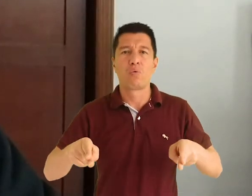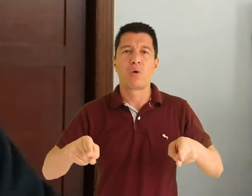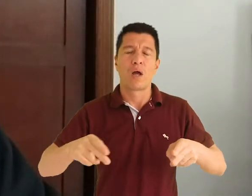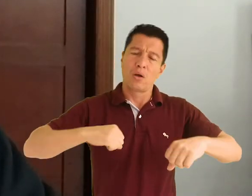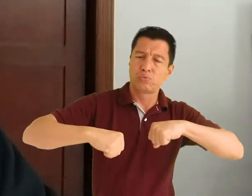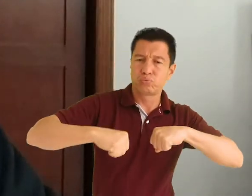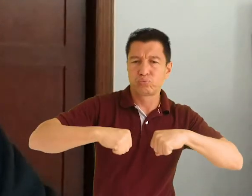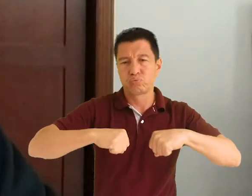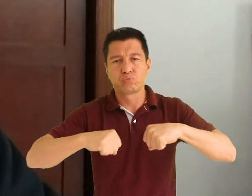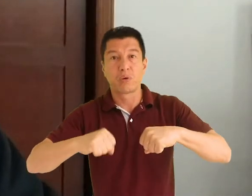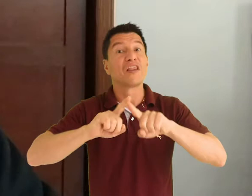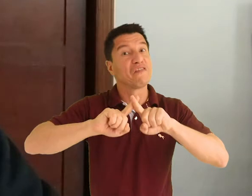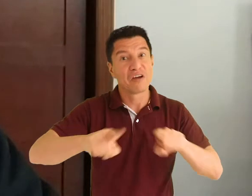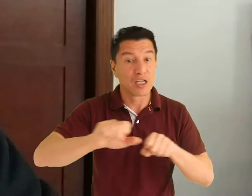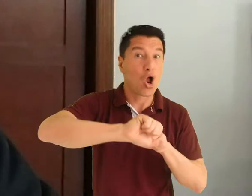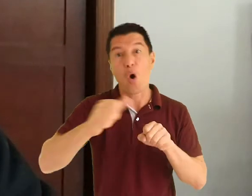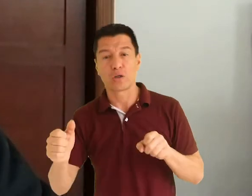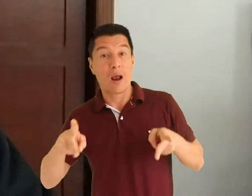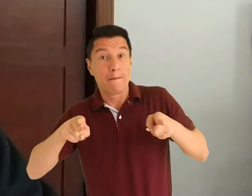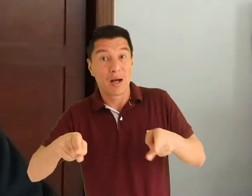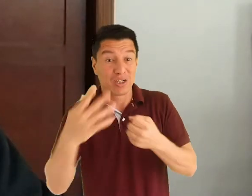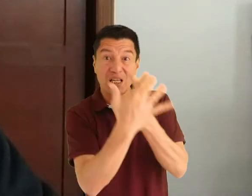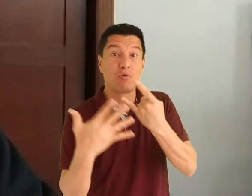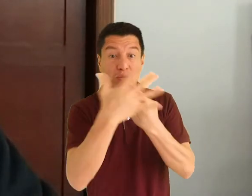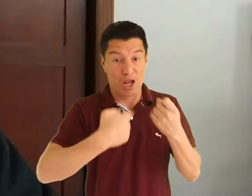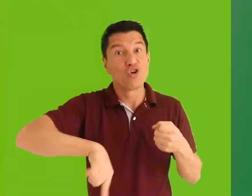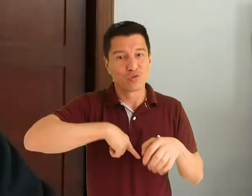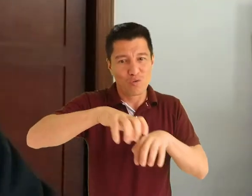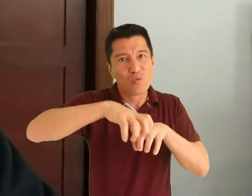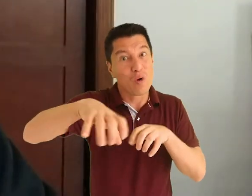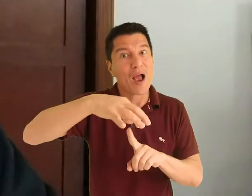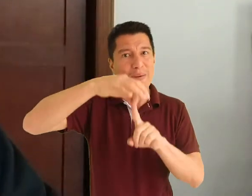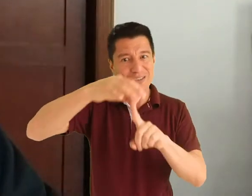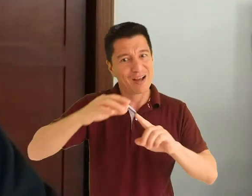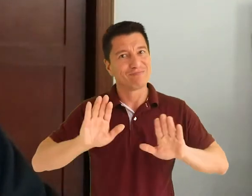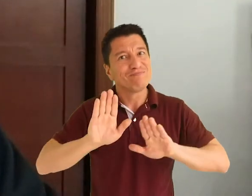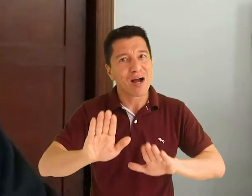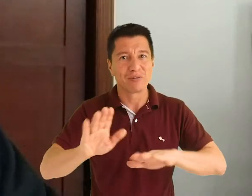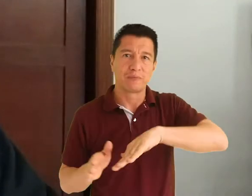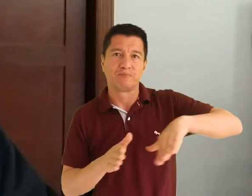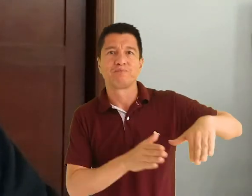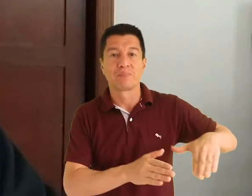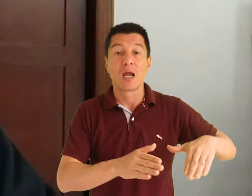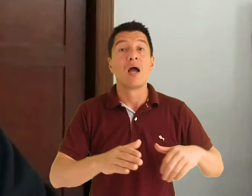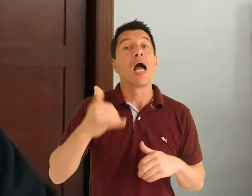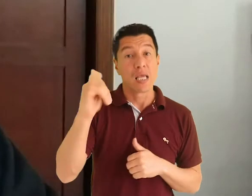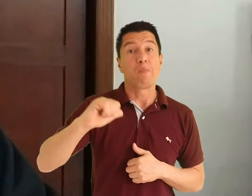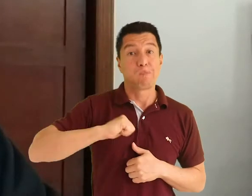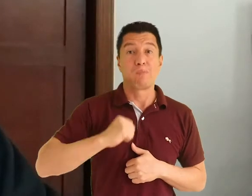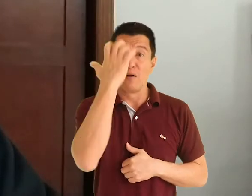realiza la extensión, que son completamente diferentes a todas las demás extensiones de la universidad. Quiero también contarles que ya tenemos